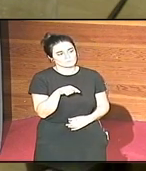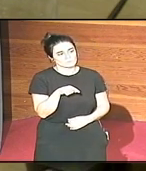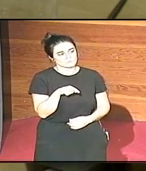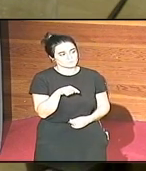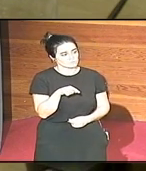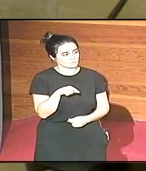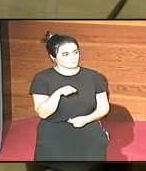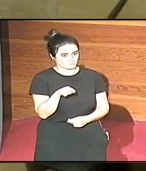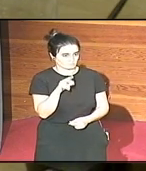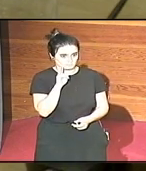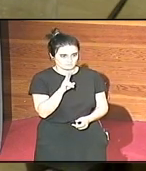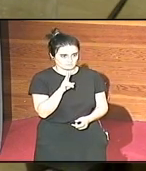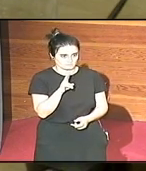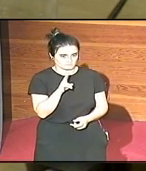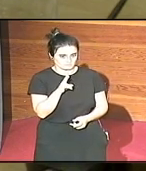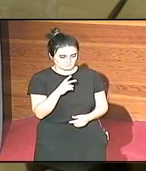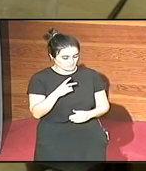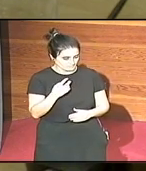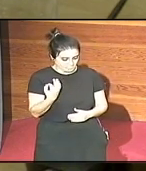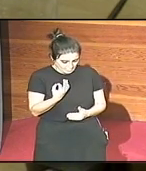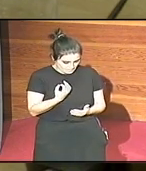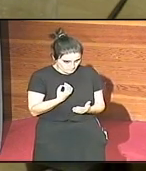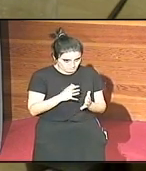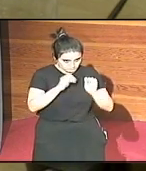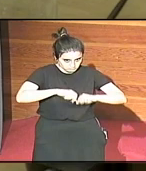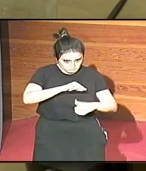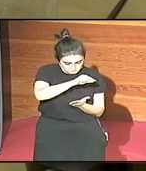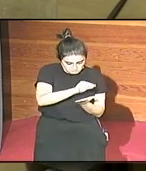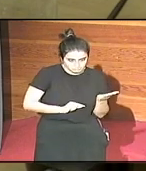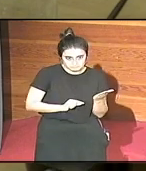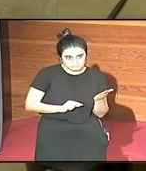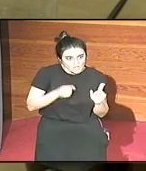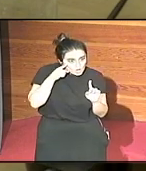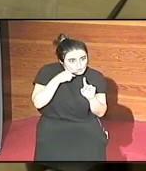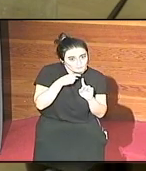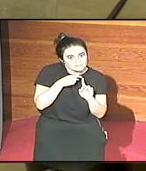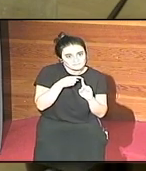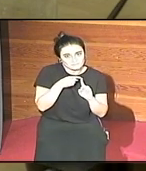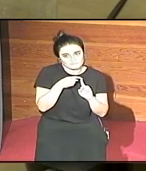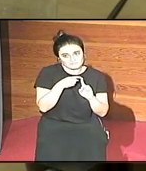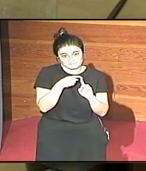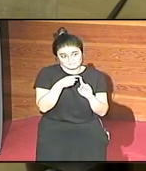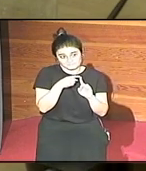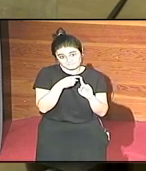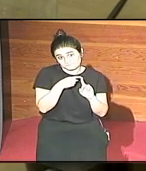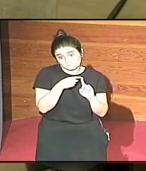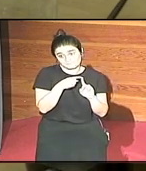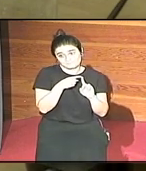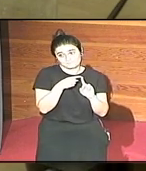se vio obligado a firmar estos acuerdos, al menos para detener precisamente